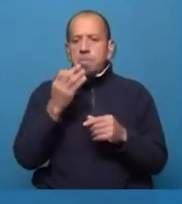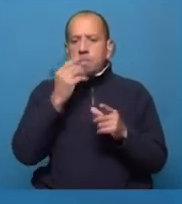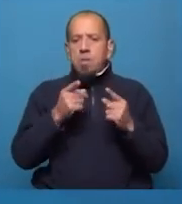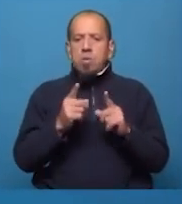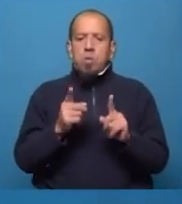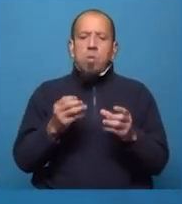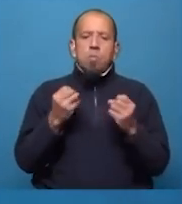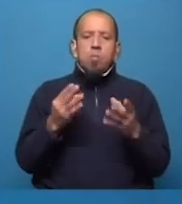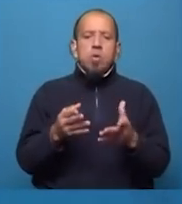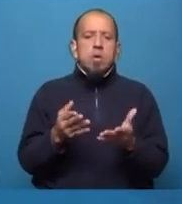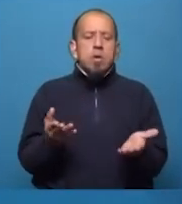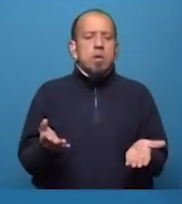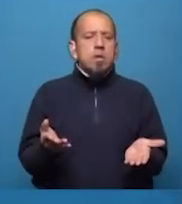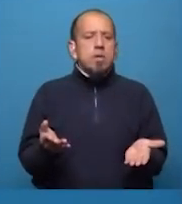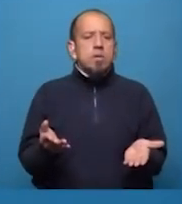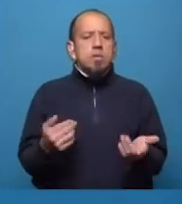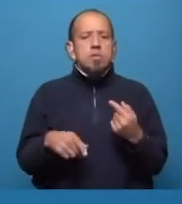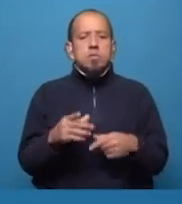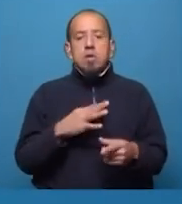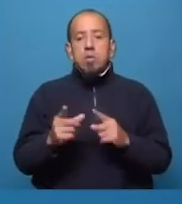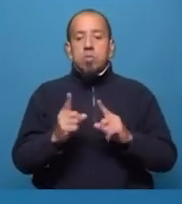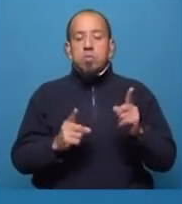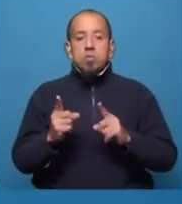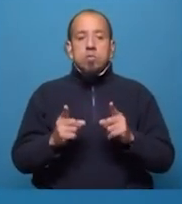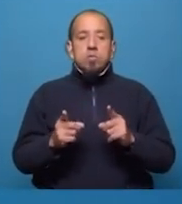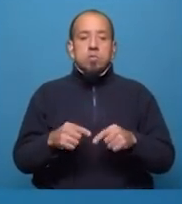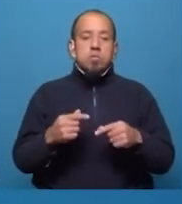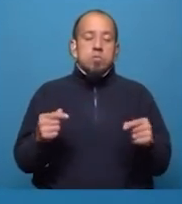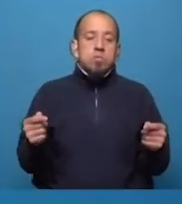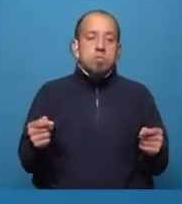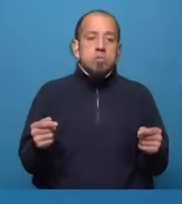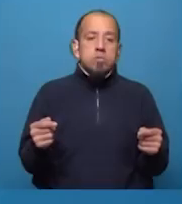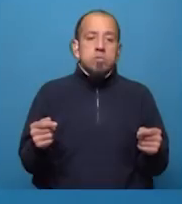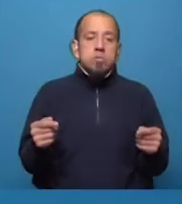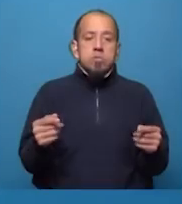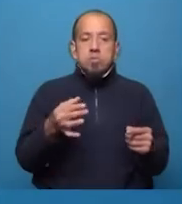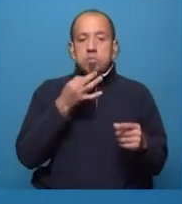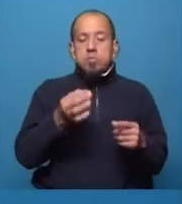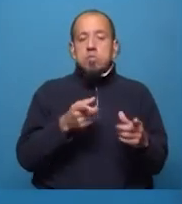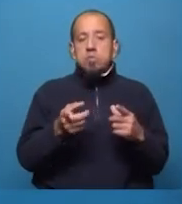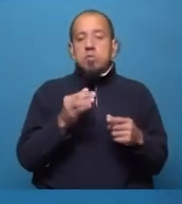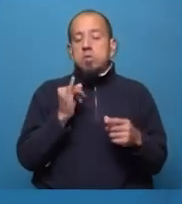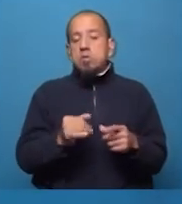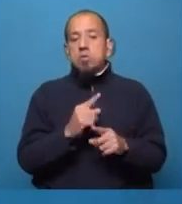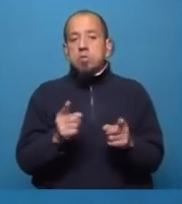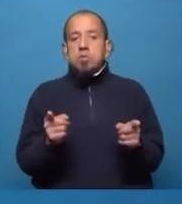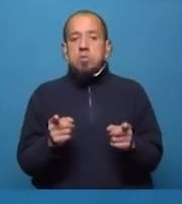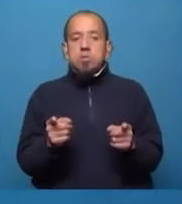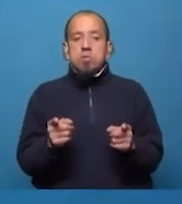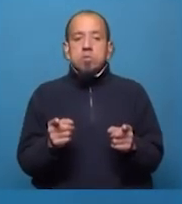este porque si no queda como que alguien este decide por síntesis quien